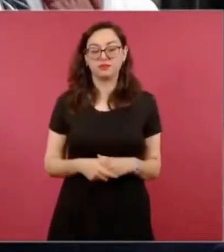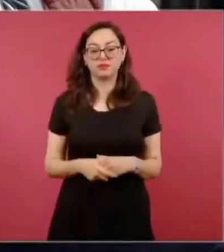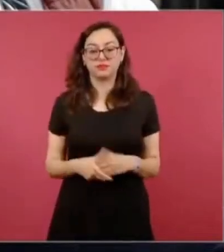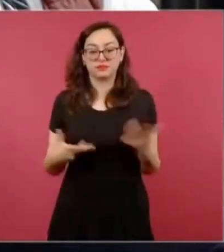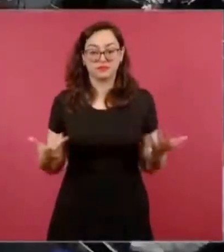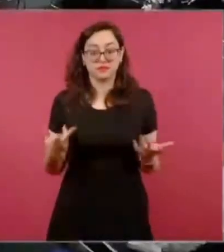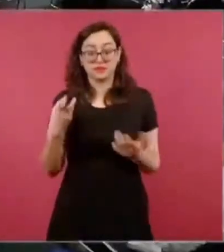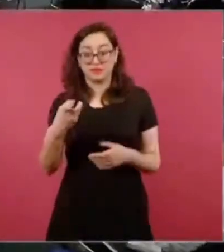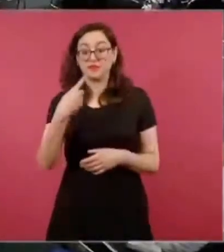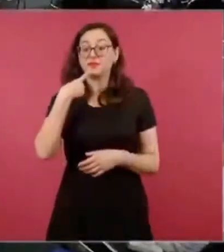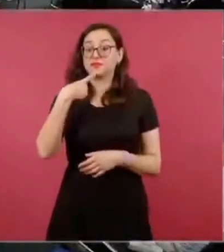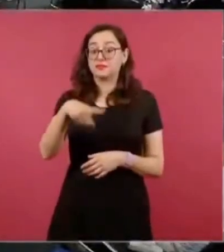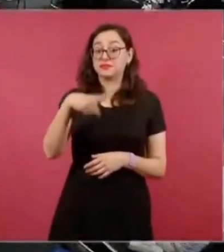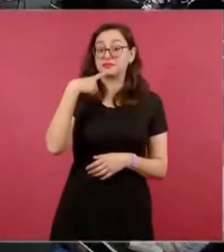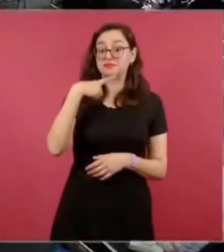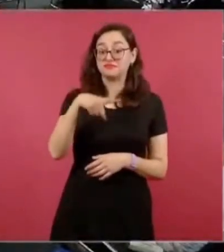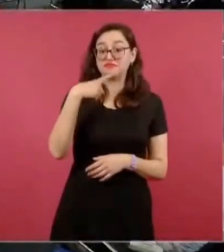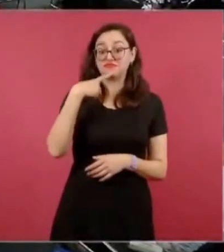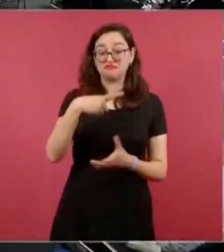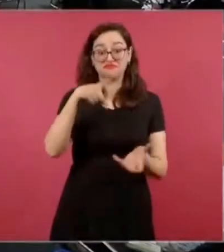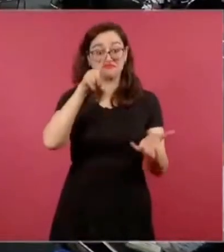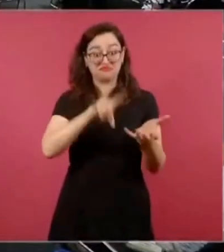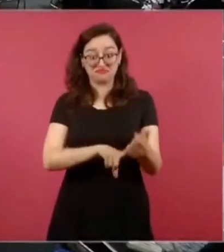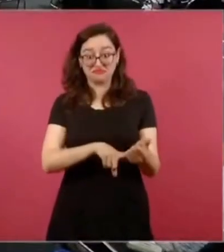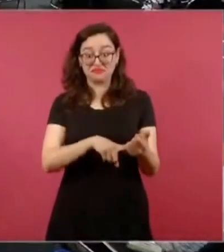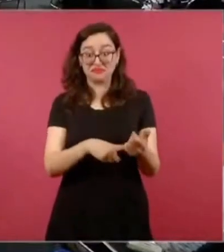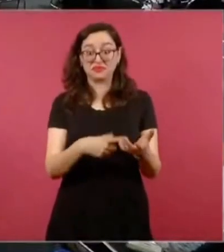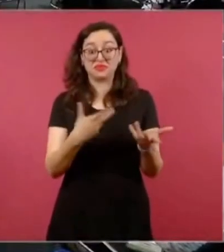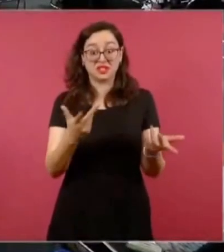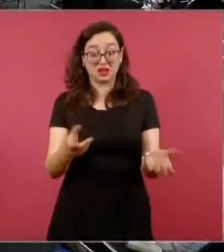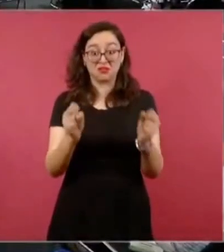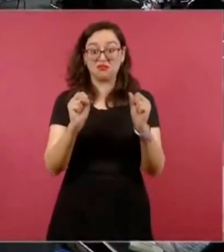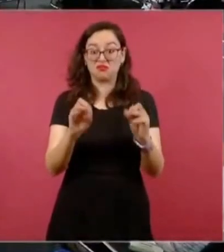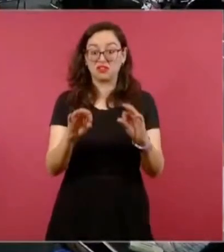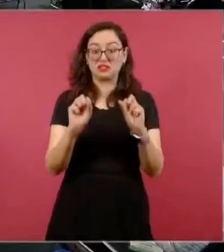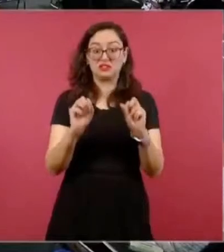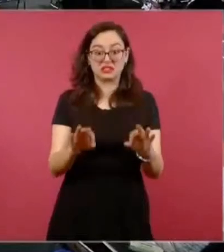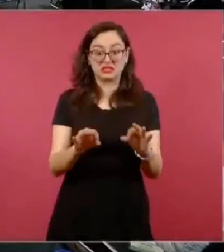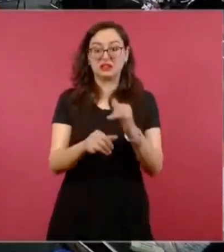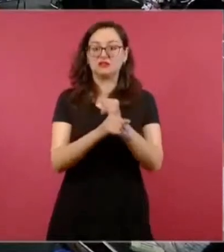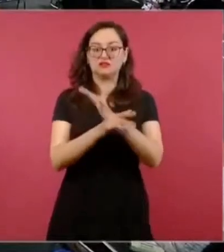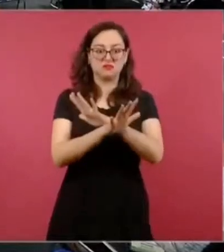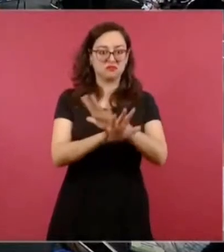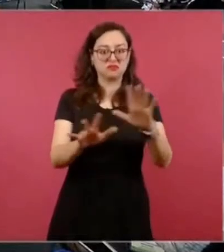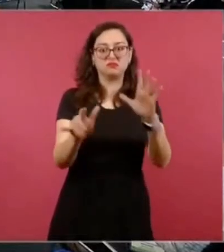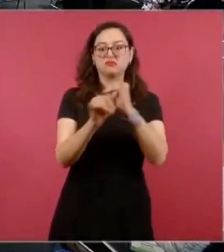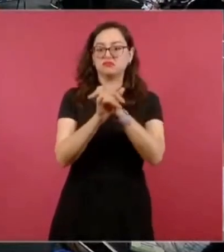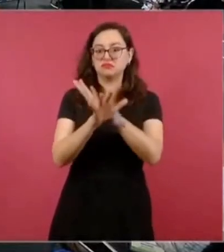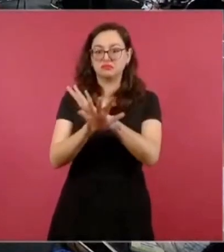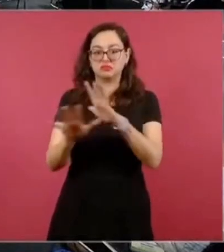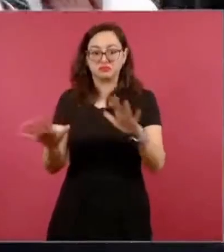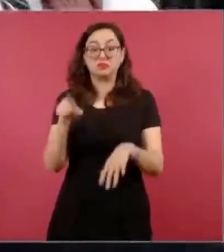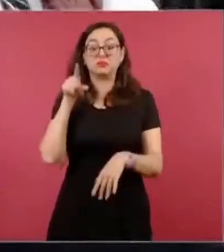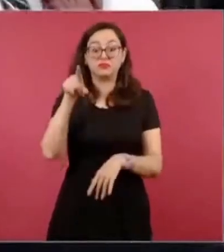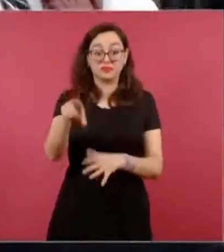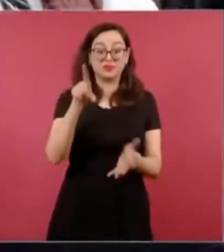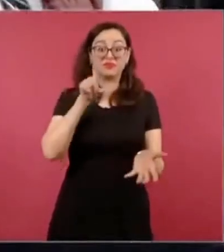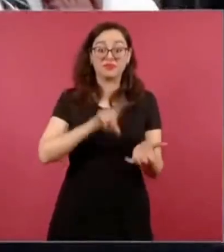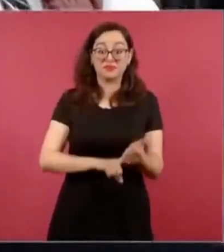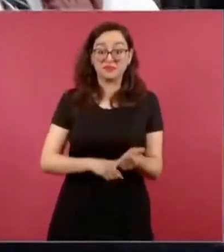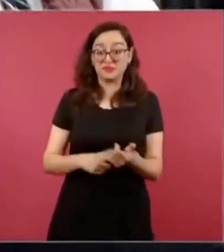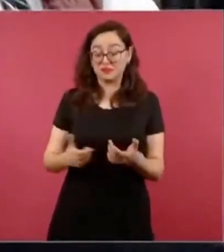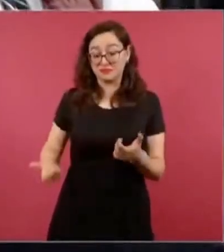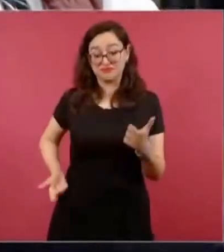con estas denuncias, desde las oficinas del propio Julio Scherer han estado saliendo los recursos económicos para